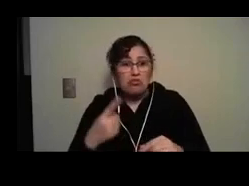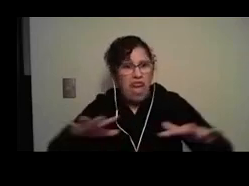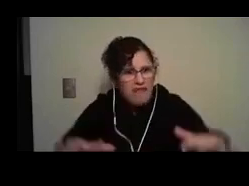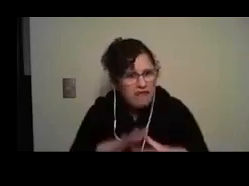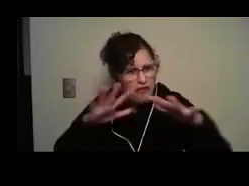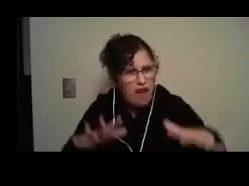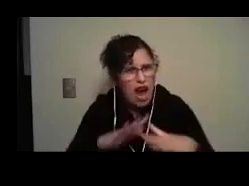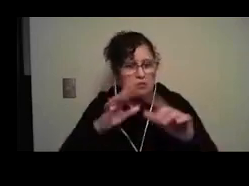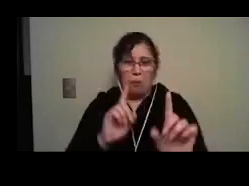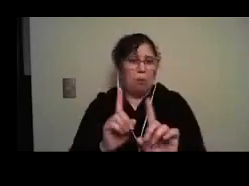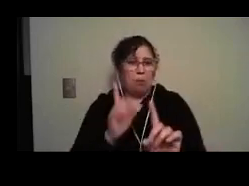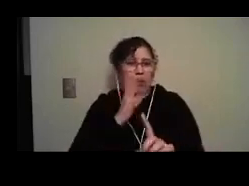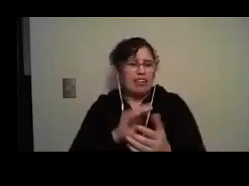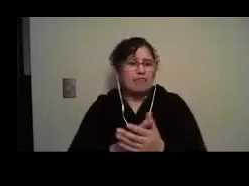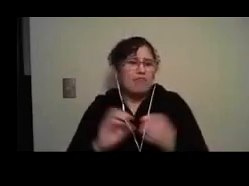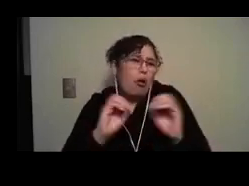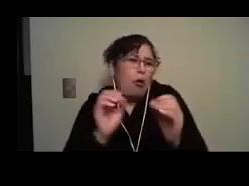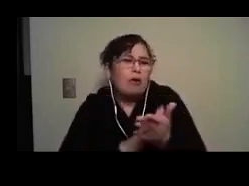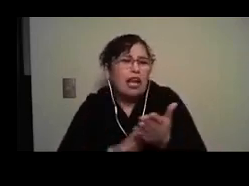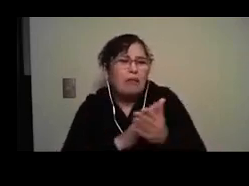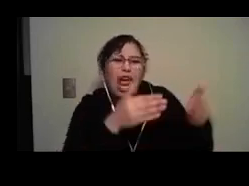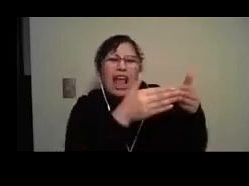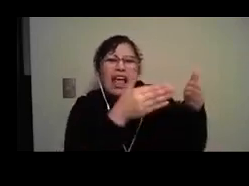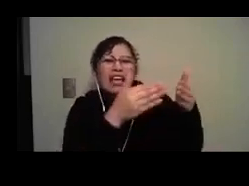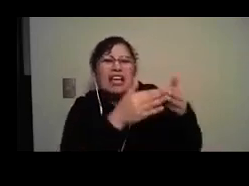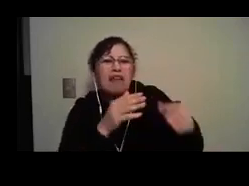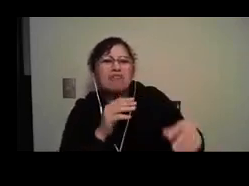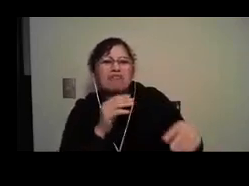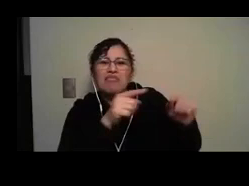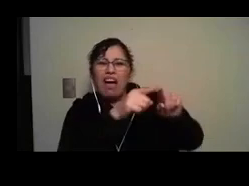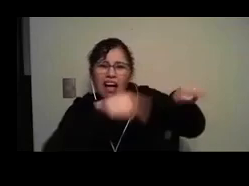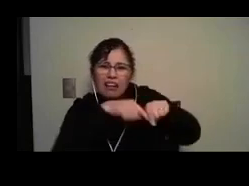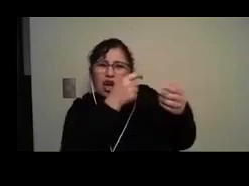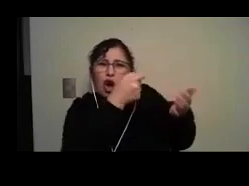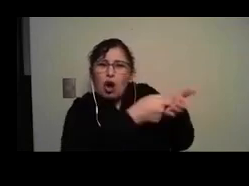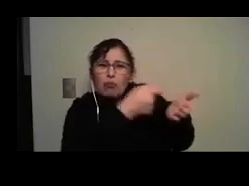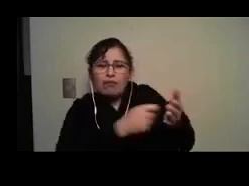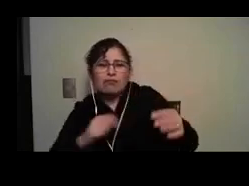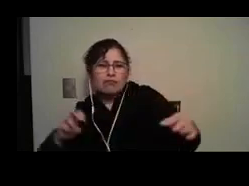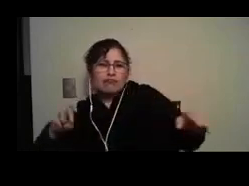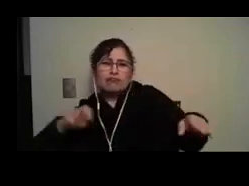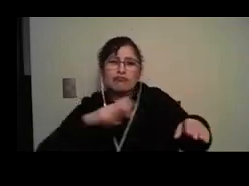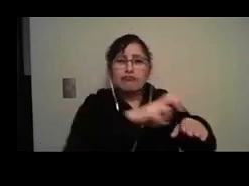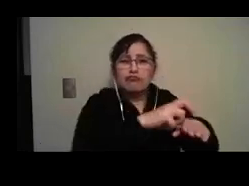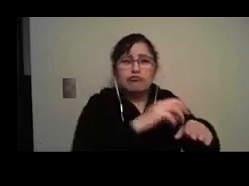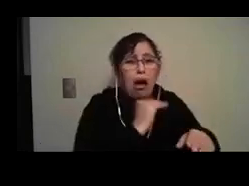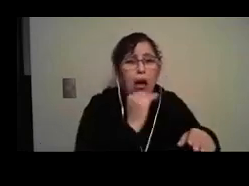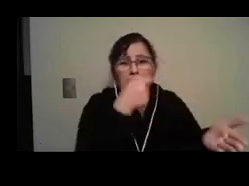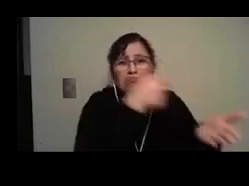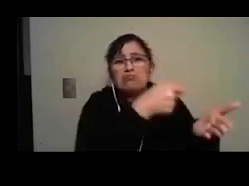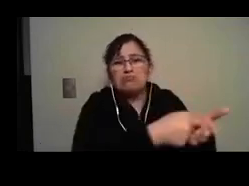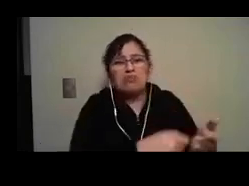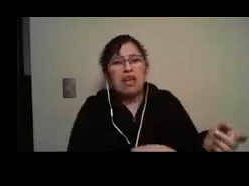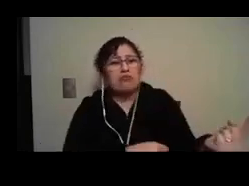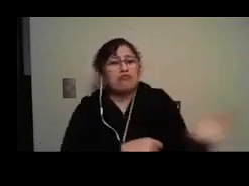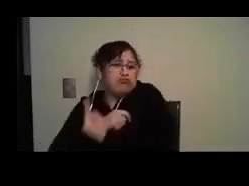hasta, por ejemplo, el negocio de la esquina, ir a comprar algo que nos mandaron y llevarlo a la casa, ¿ya? Pero, por ejemplo, para una persona que ya ha comenzado con un